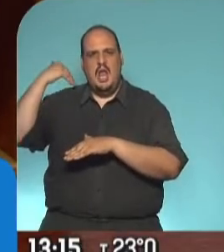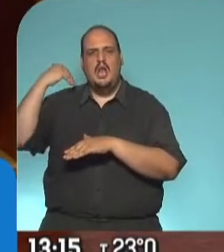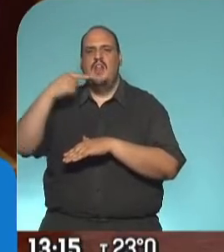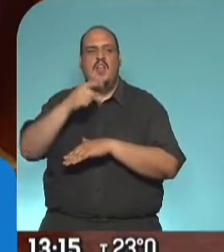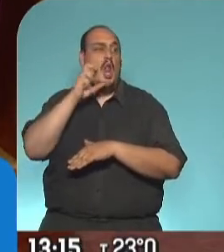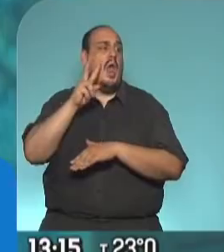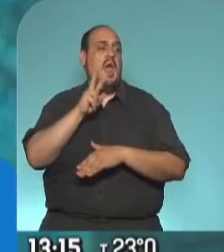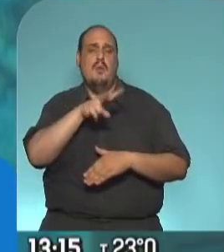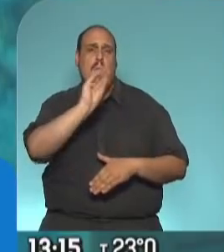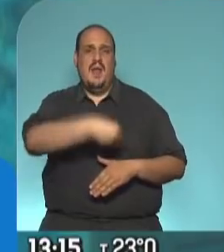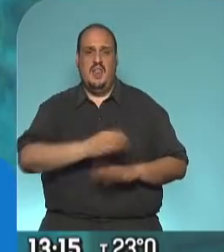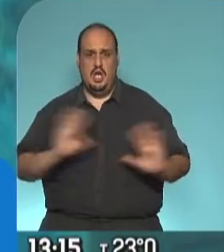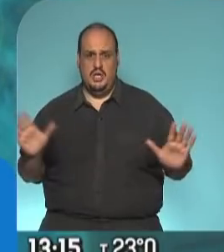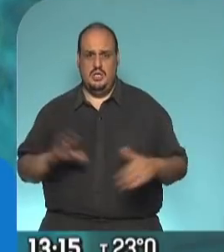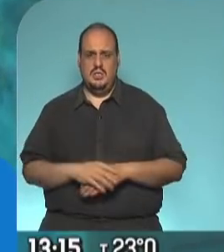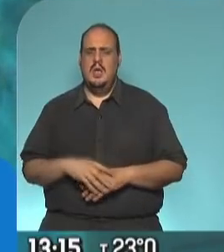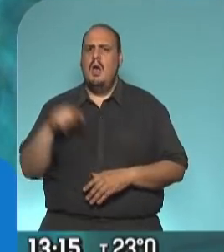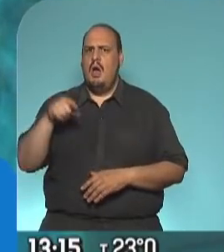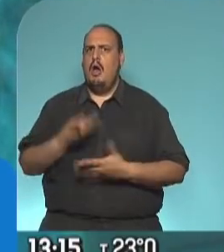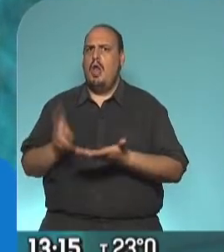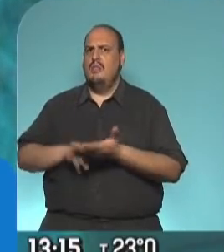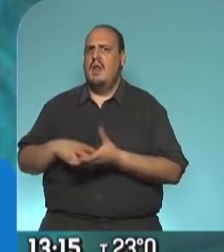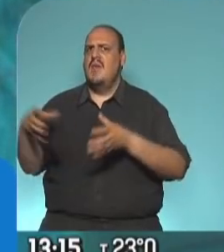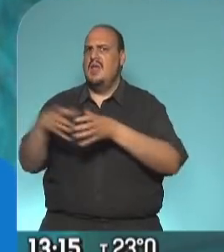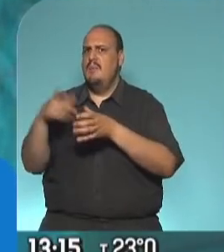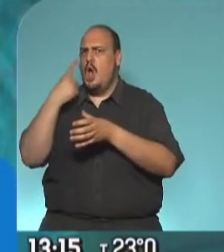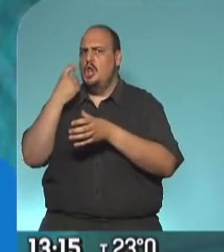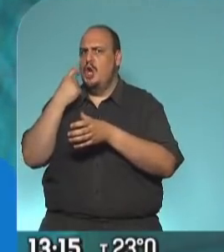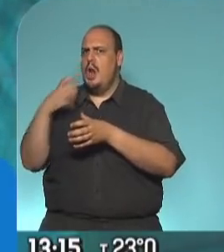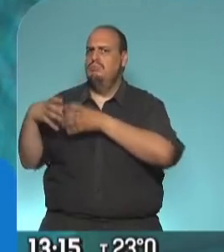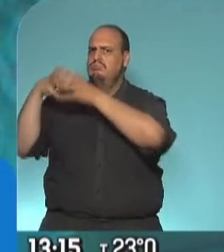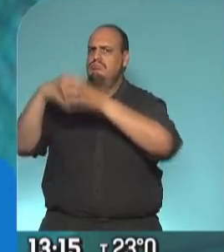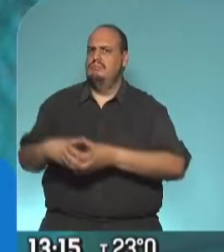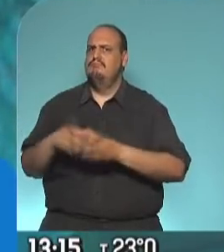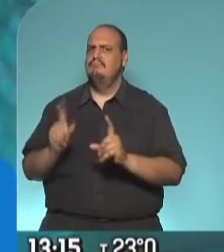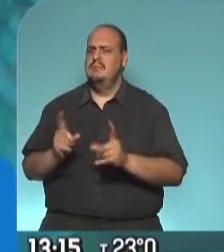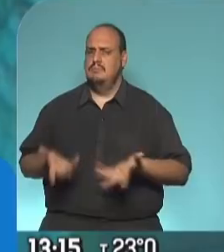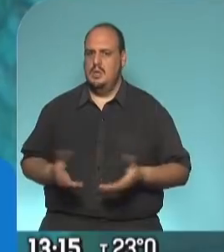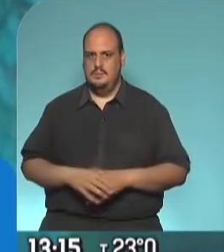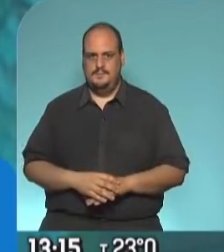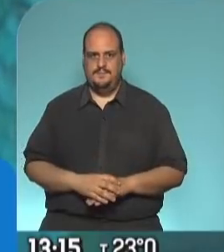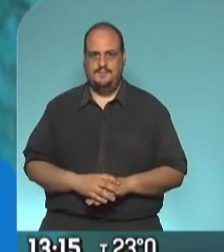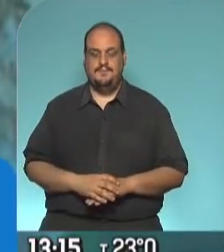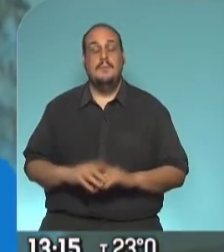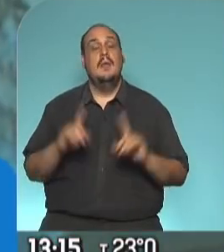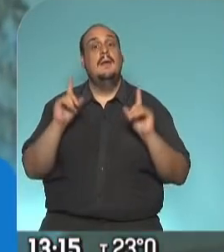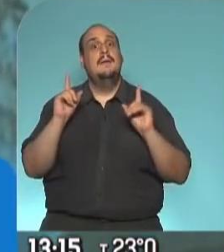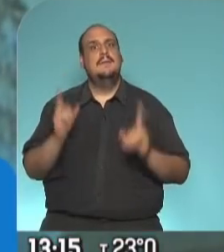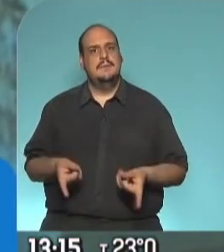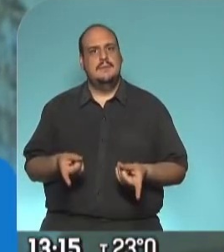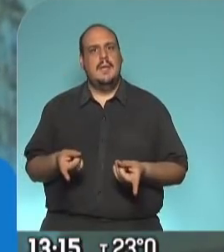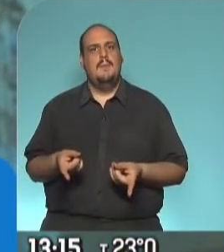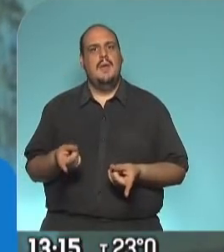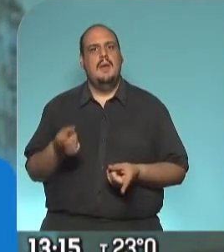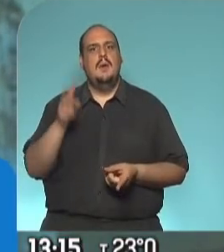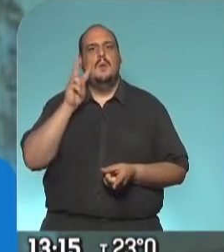Evo Morales. Vuelven a estar en esta elección los veedores de la OEA presentes. También vamos a escuchar a alguien